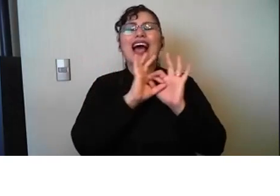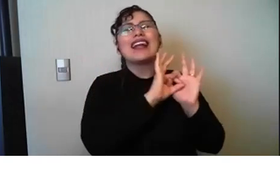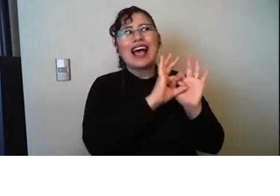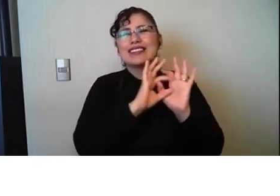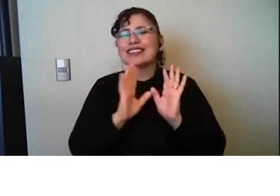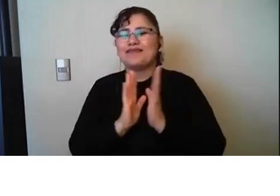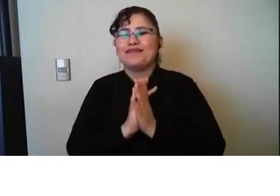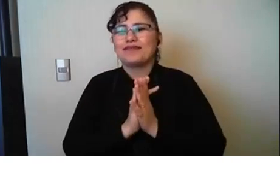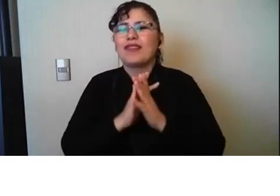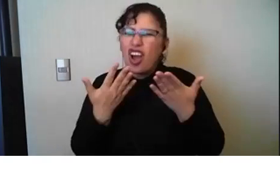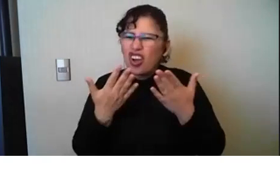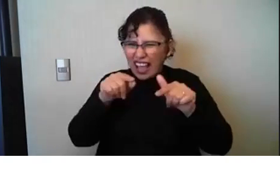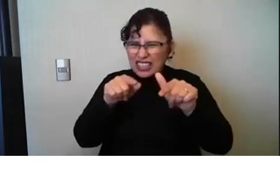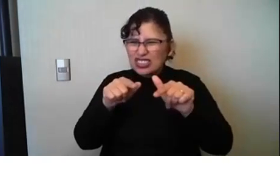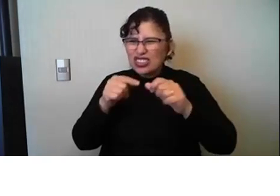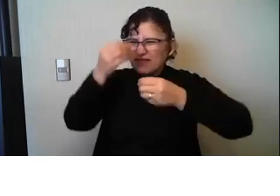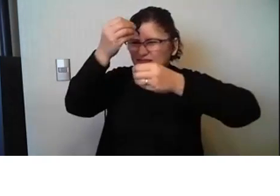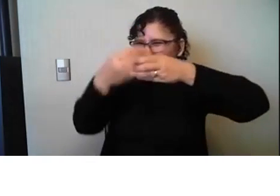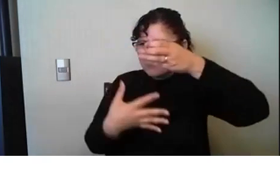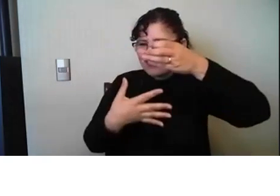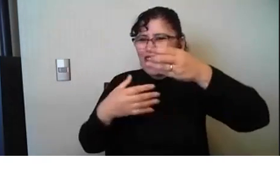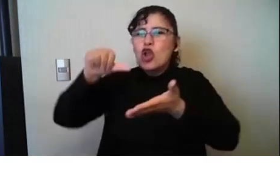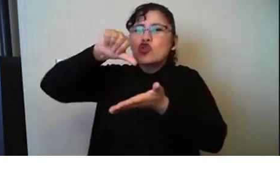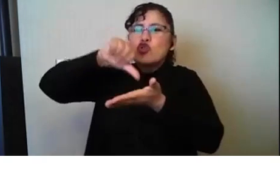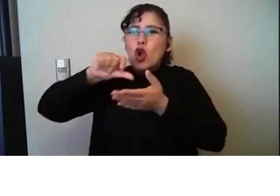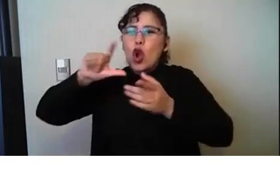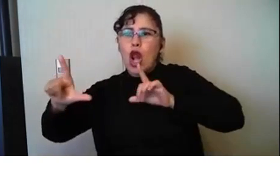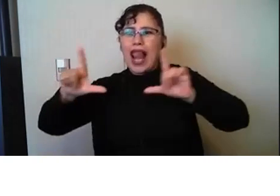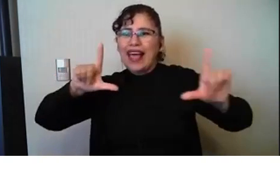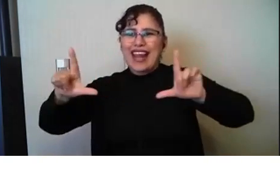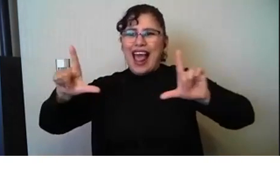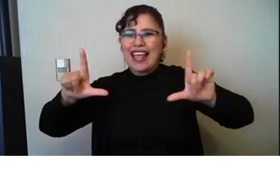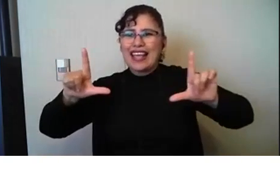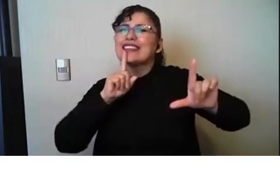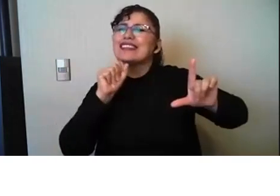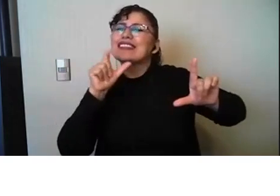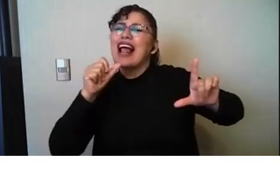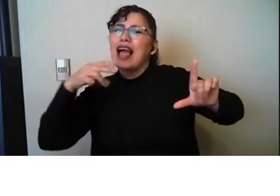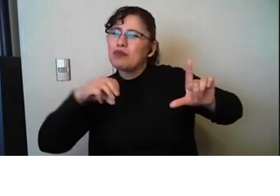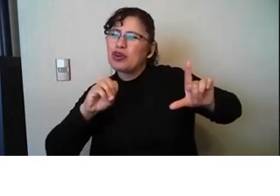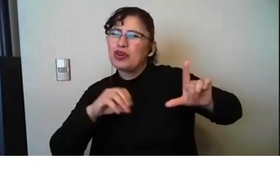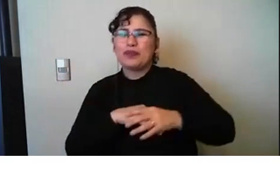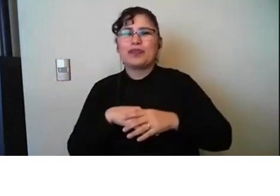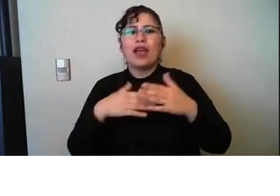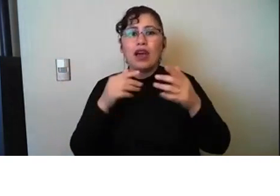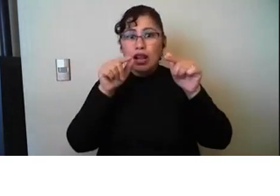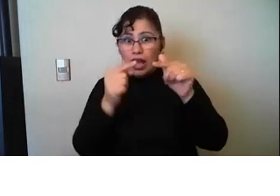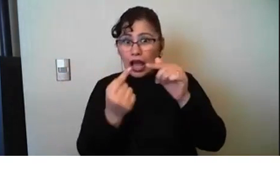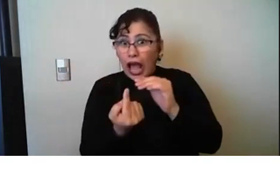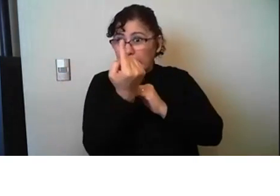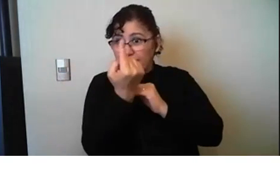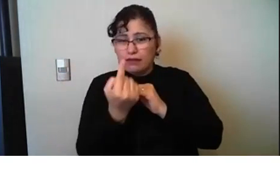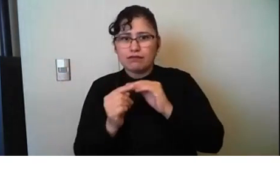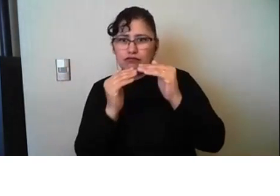núcleos laterales del tálamo, ¿ya? Ya, En este gracias. caso, este elemento que está acá arriba, que es el